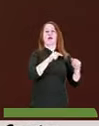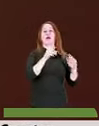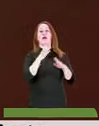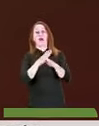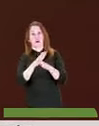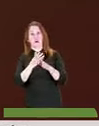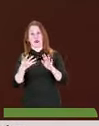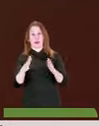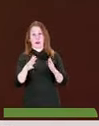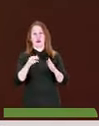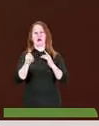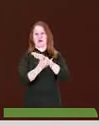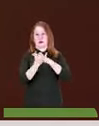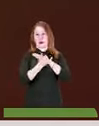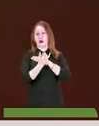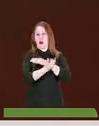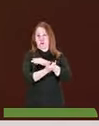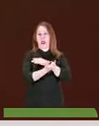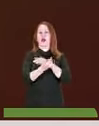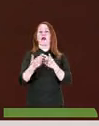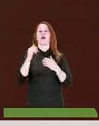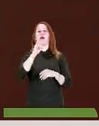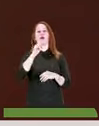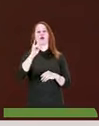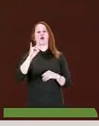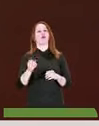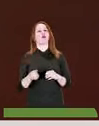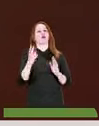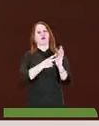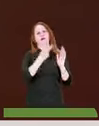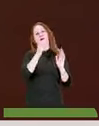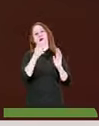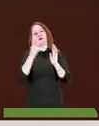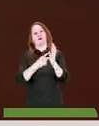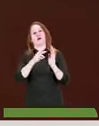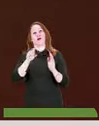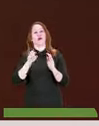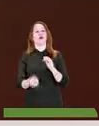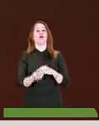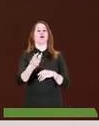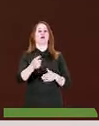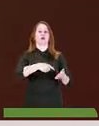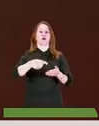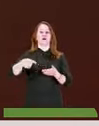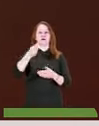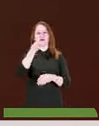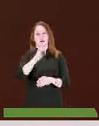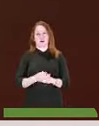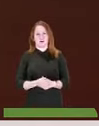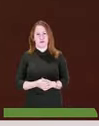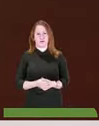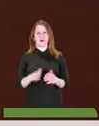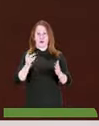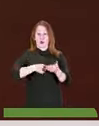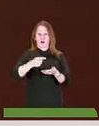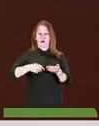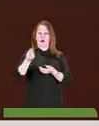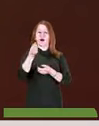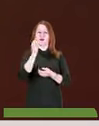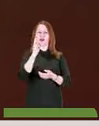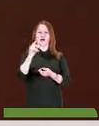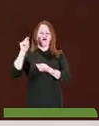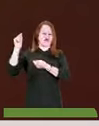tenga rutas de la ICTP, el IDU tuvo durante el año 2020 y 2021 un total de 13 contratos. Esos 13 contratos nos permitieron una